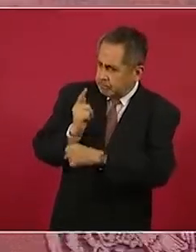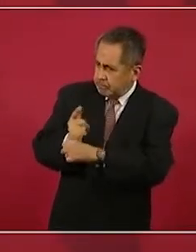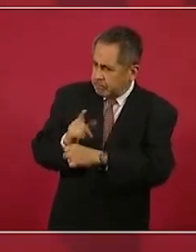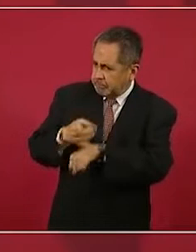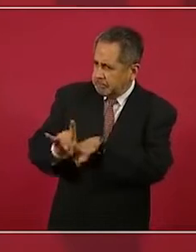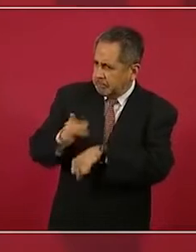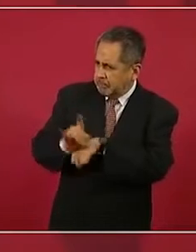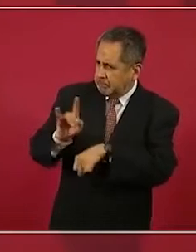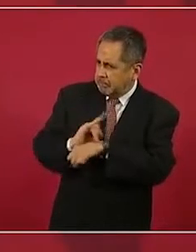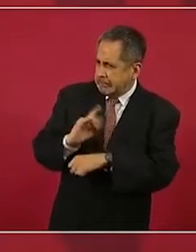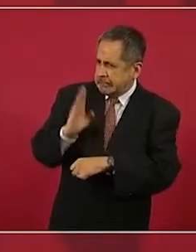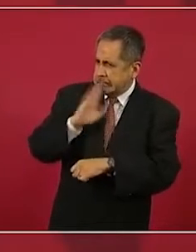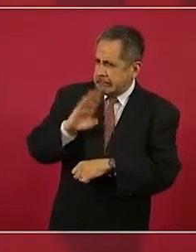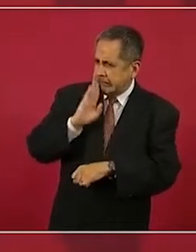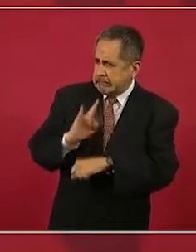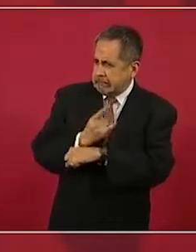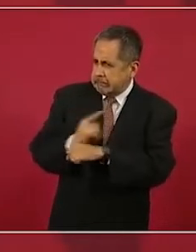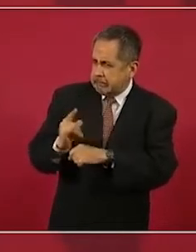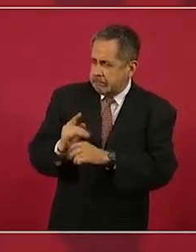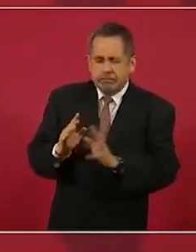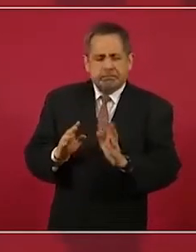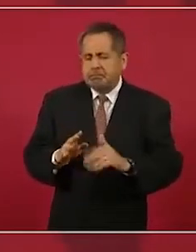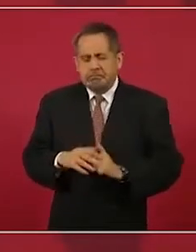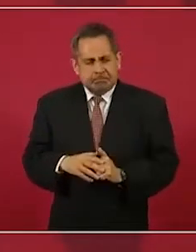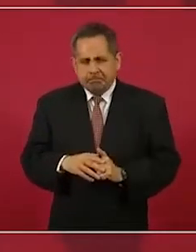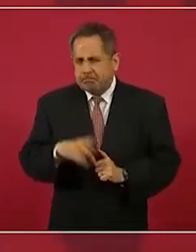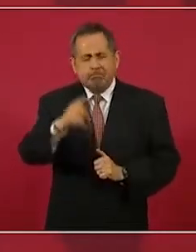pública. Así es siempre,